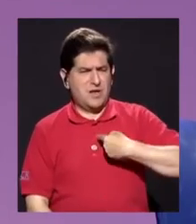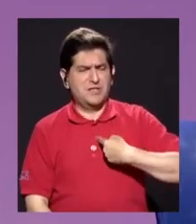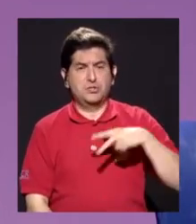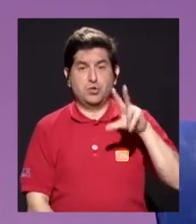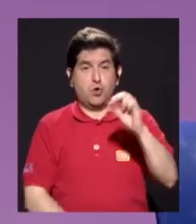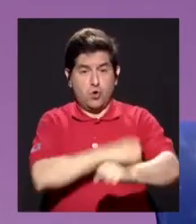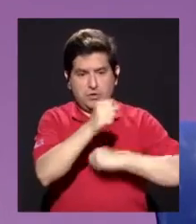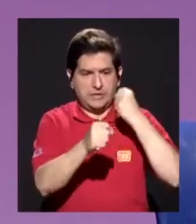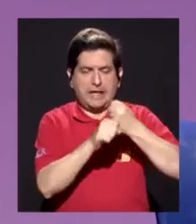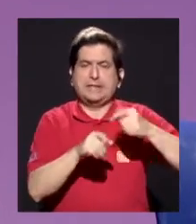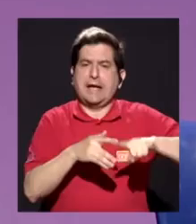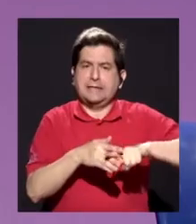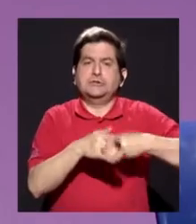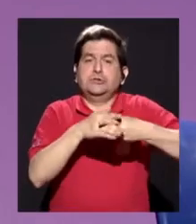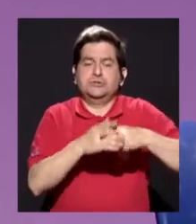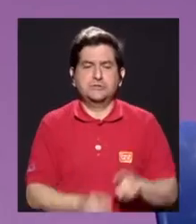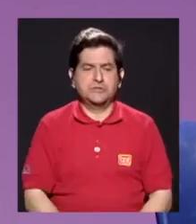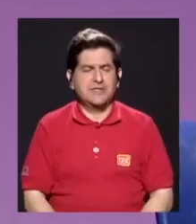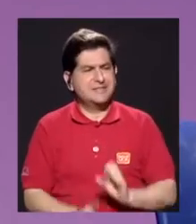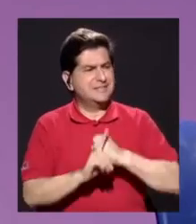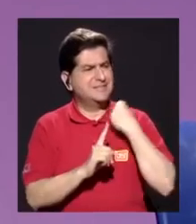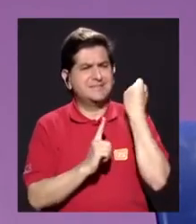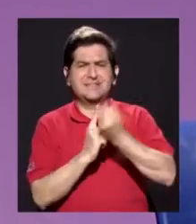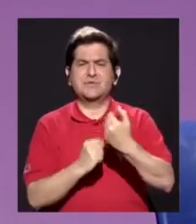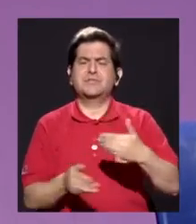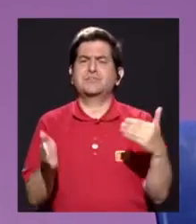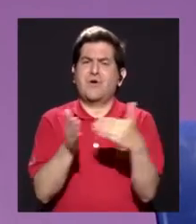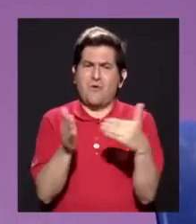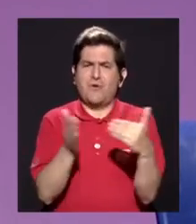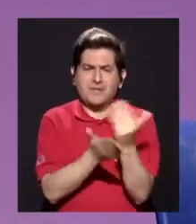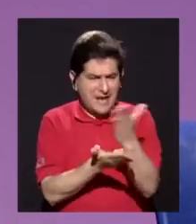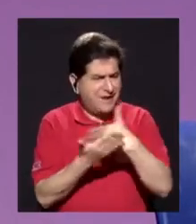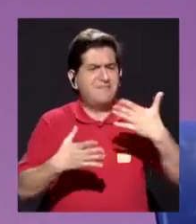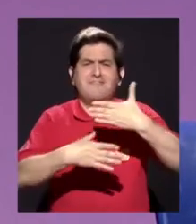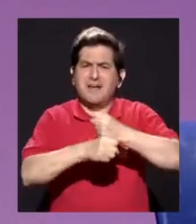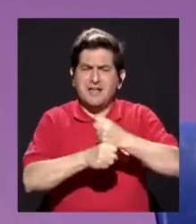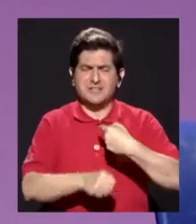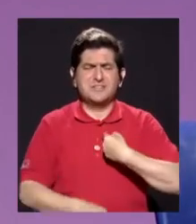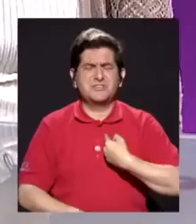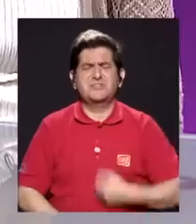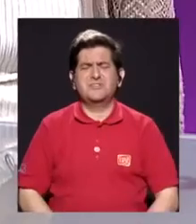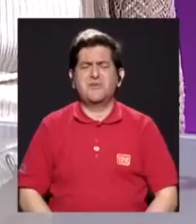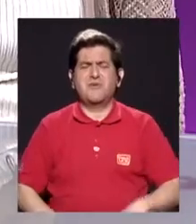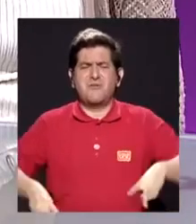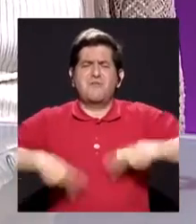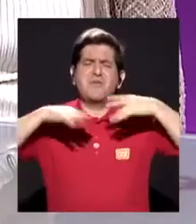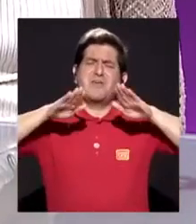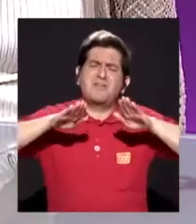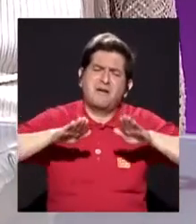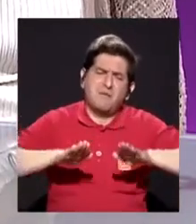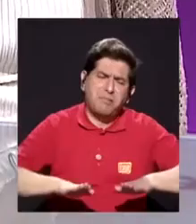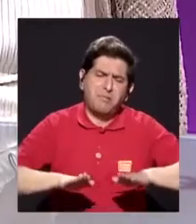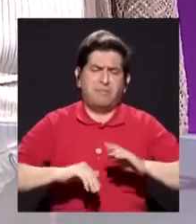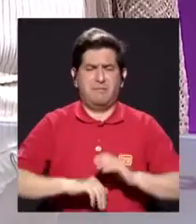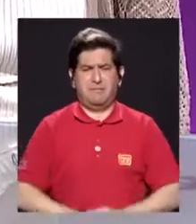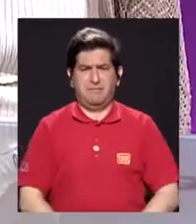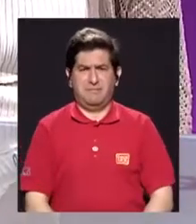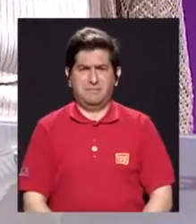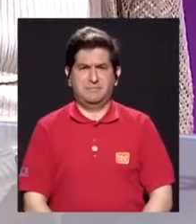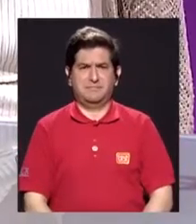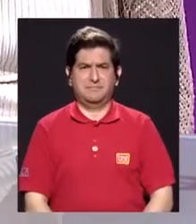30 años, entonces también era una cosa que quería volver a hacer algo, porque tenía una vida muy sedentaria, ¿verdad?